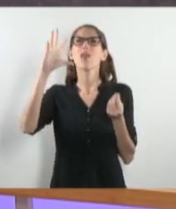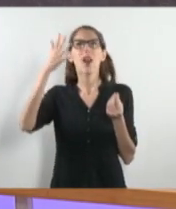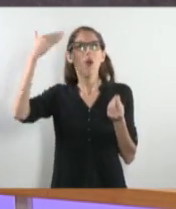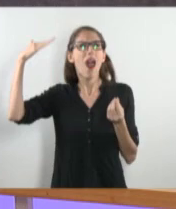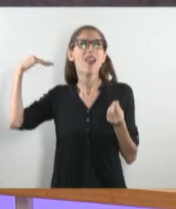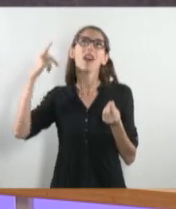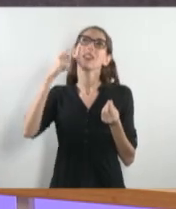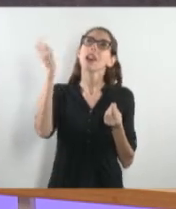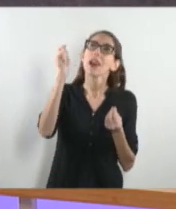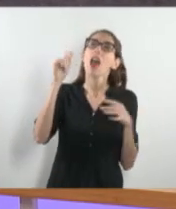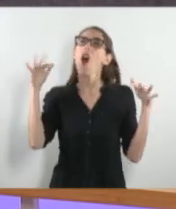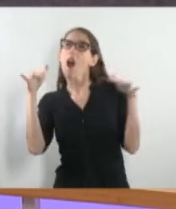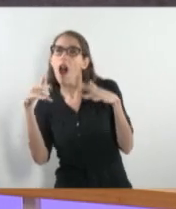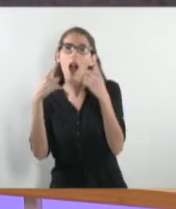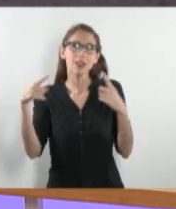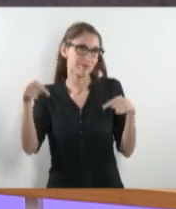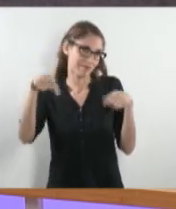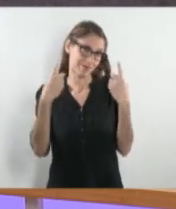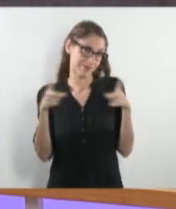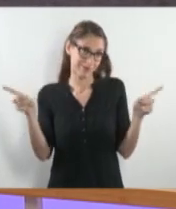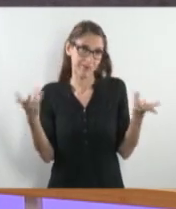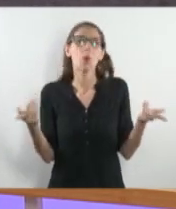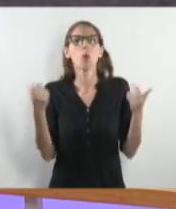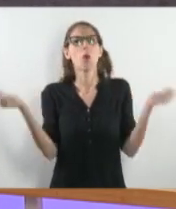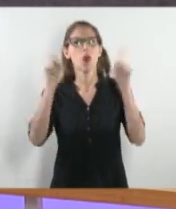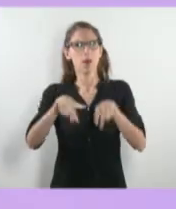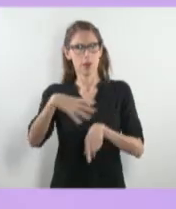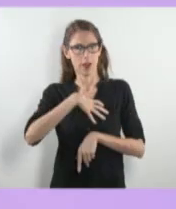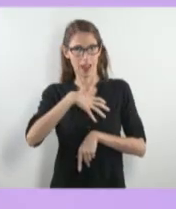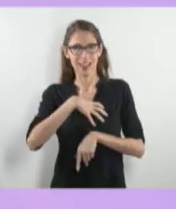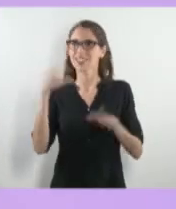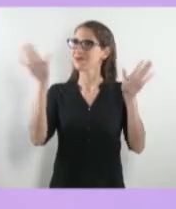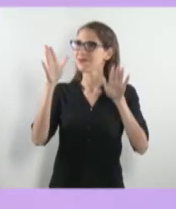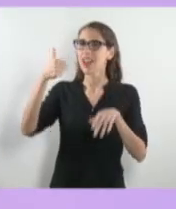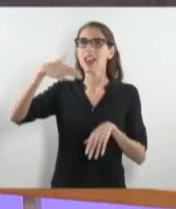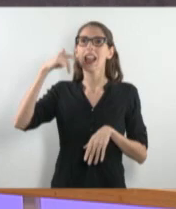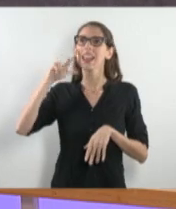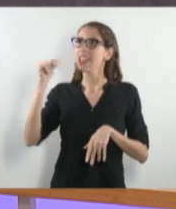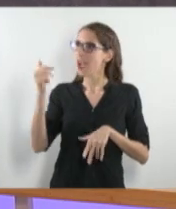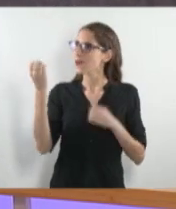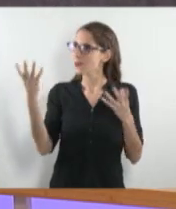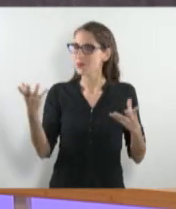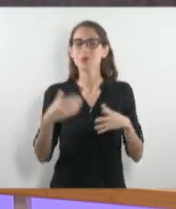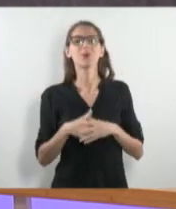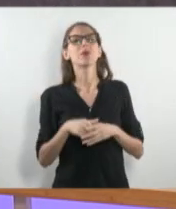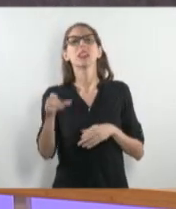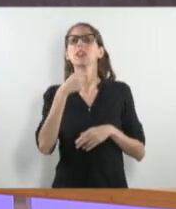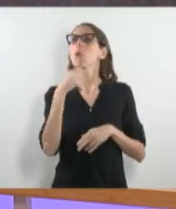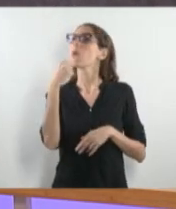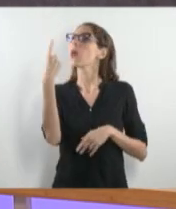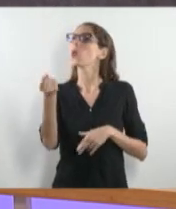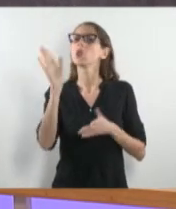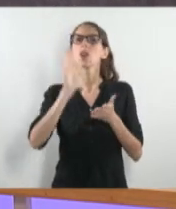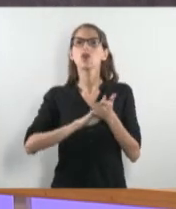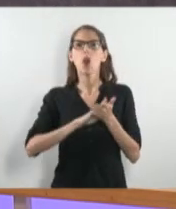recreos aparte? Pero aquí estamos de nuevo en clase. Hola, Analía. Hola, ¿qué tal? Te quería preguntar sobre la deconstrucción de